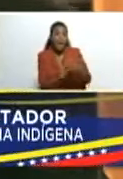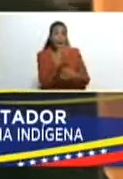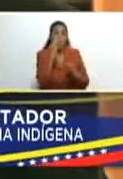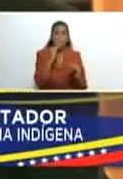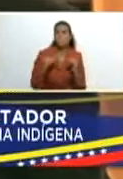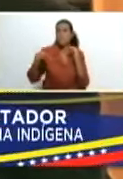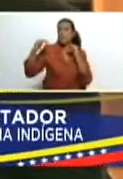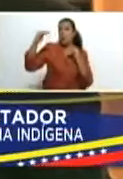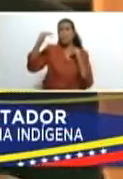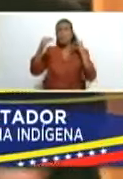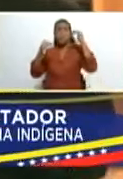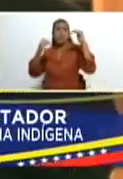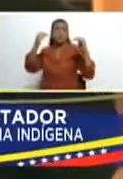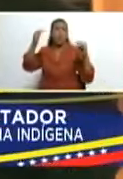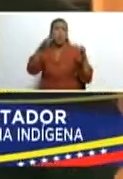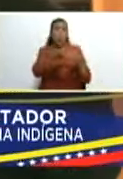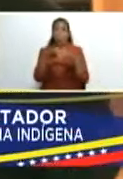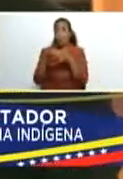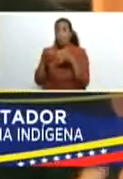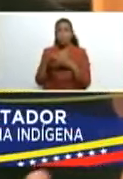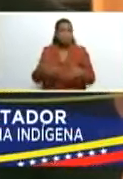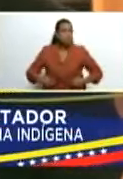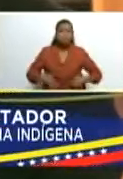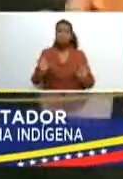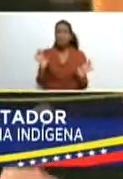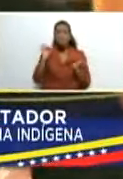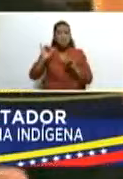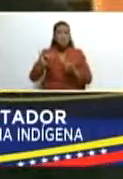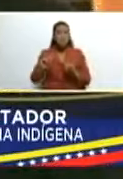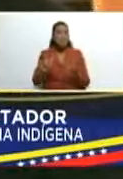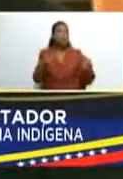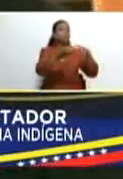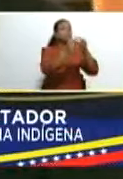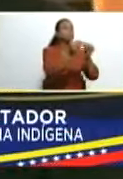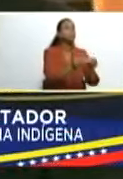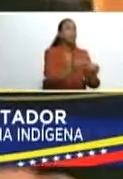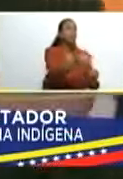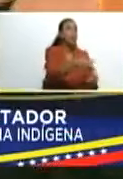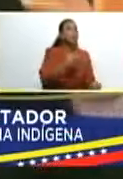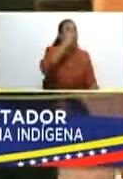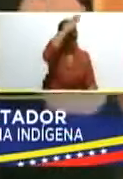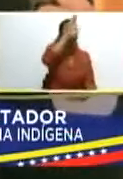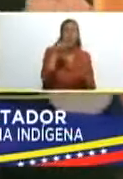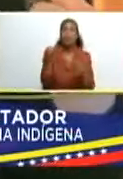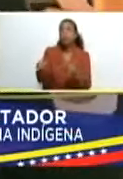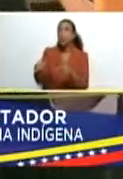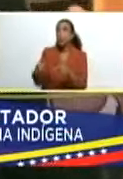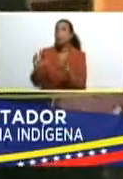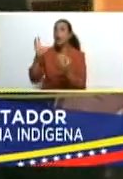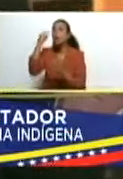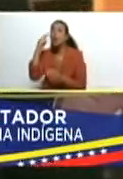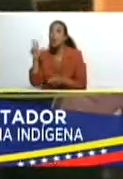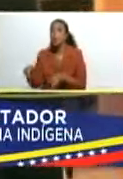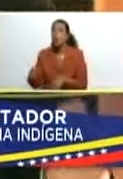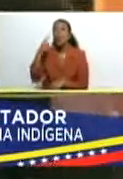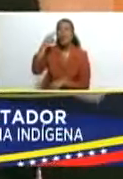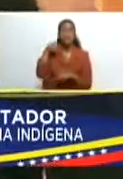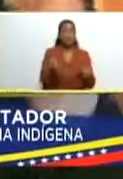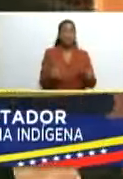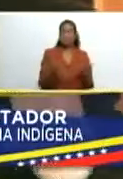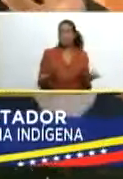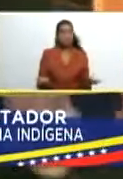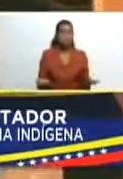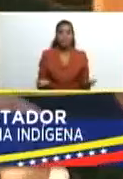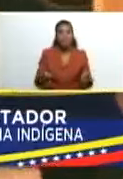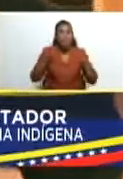a otro, no le habría costado hacerlo, lo habría hecho. Pero si no lo hizo, es porque